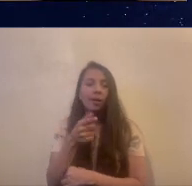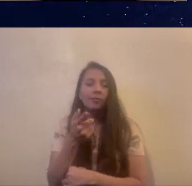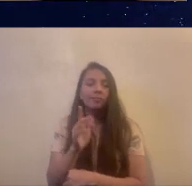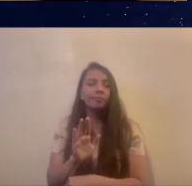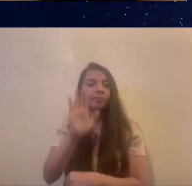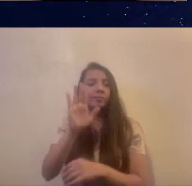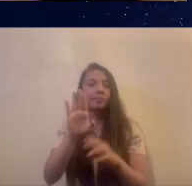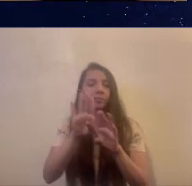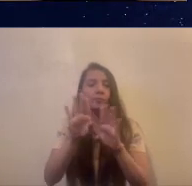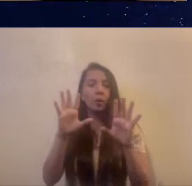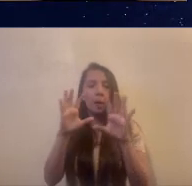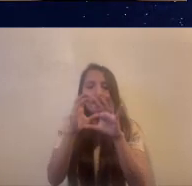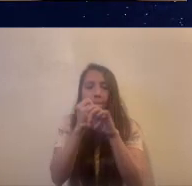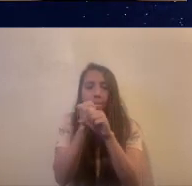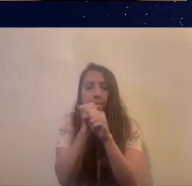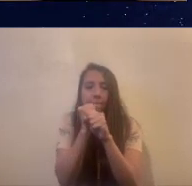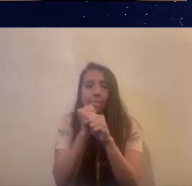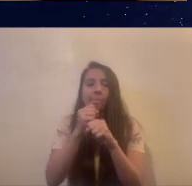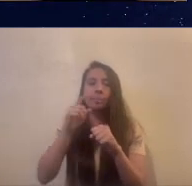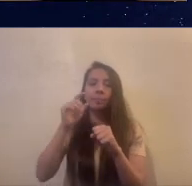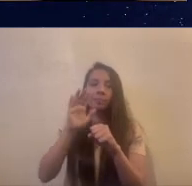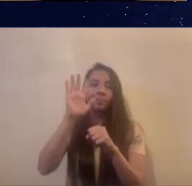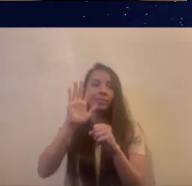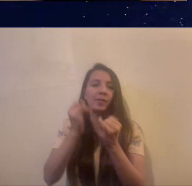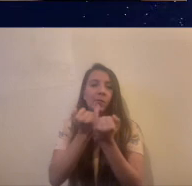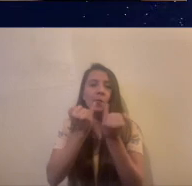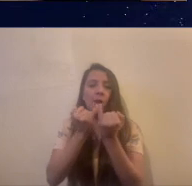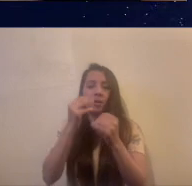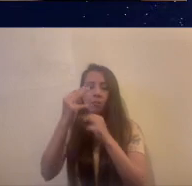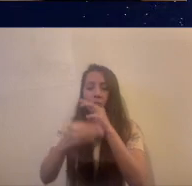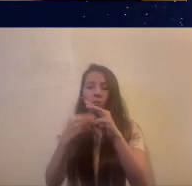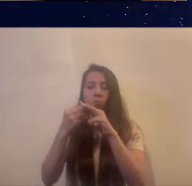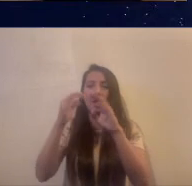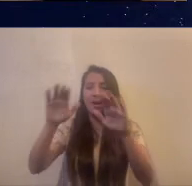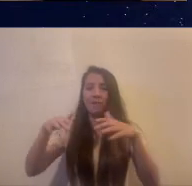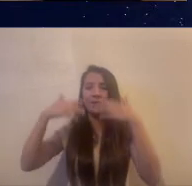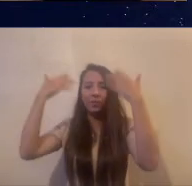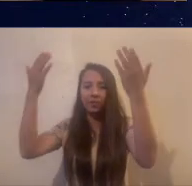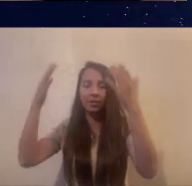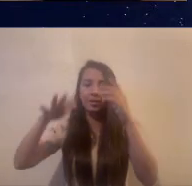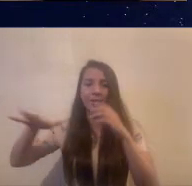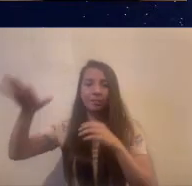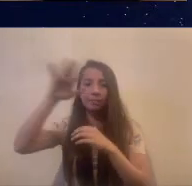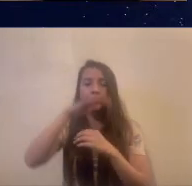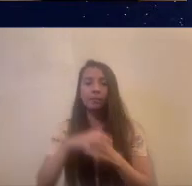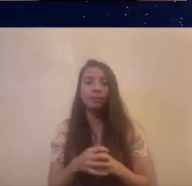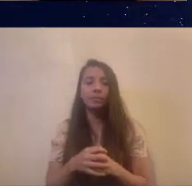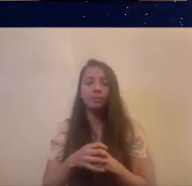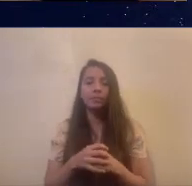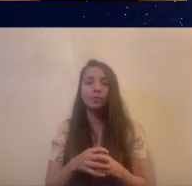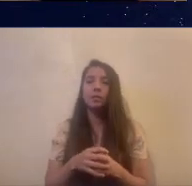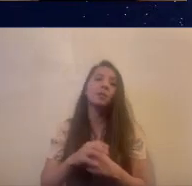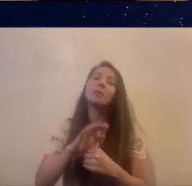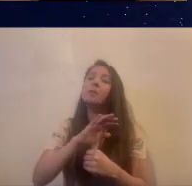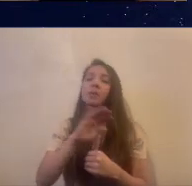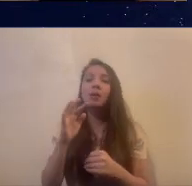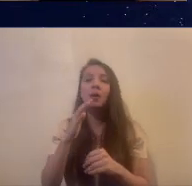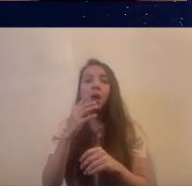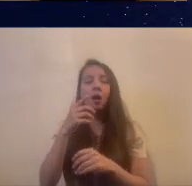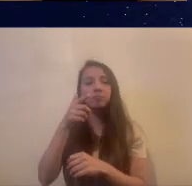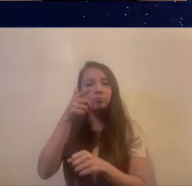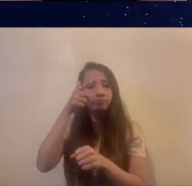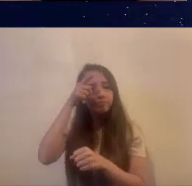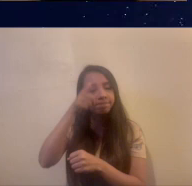simular lo que sería el vacío absoluto del espacio. La donde podemos ver acá cuáles han sido los